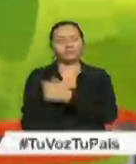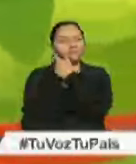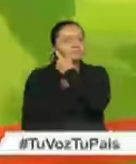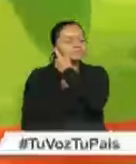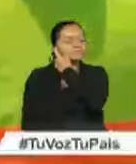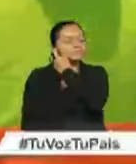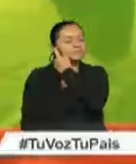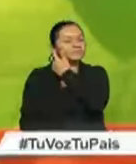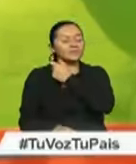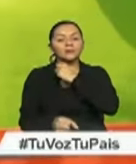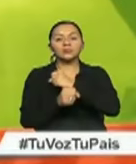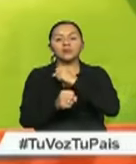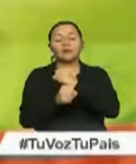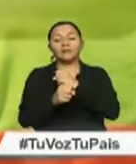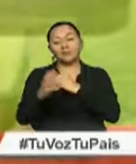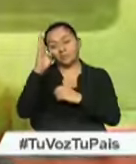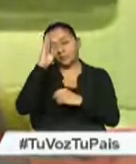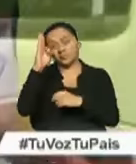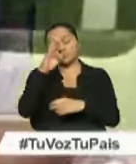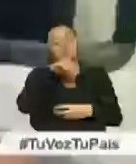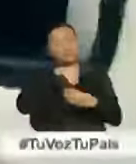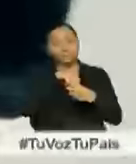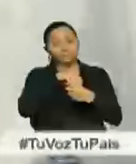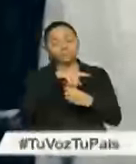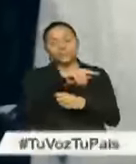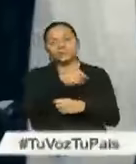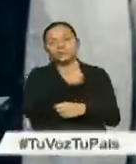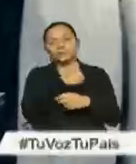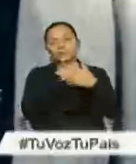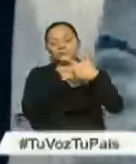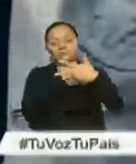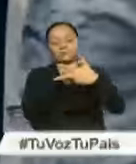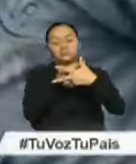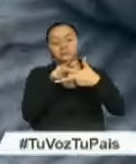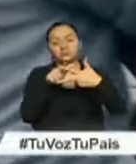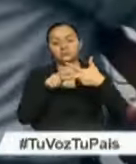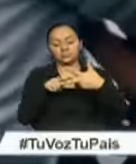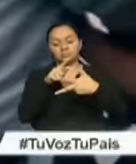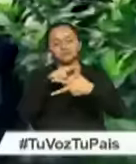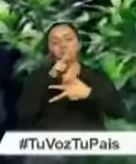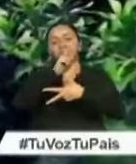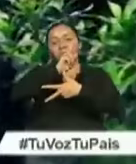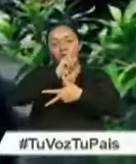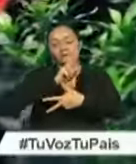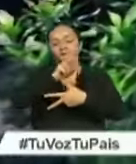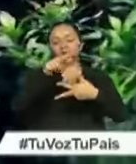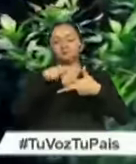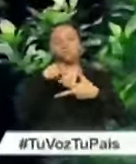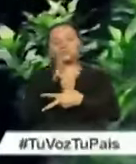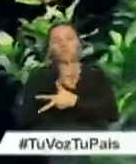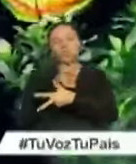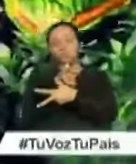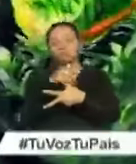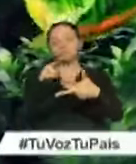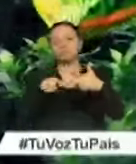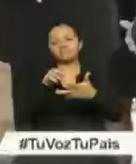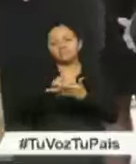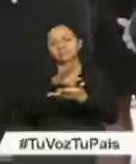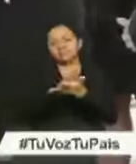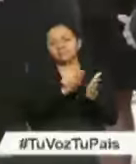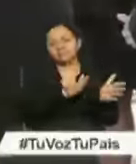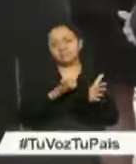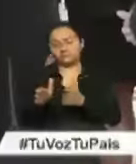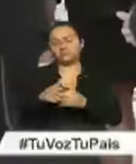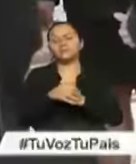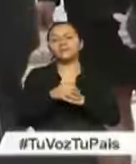modelo de gestión con el que trabaja la Policía Nacional tiene tres ejes: preventivo, control y ejecución. En este contexto,